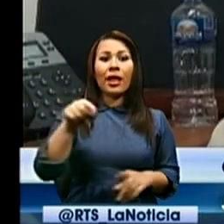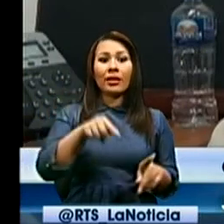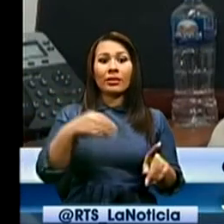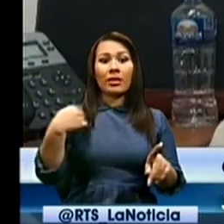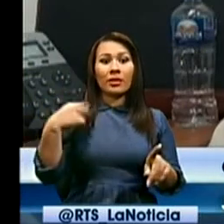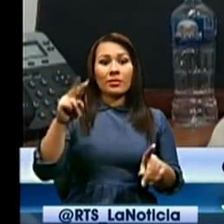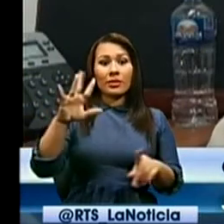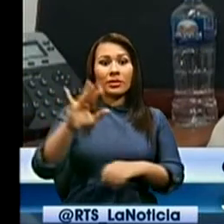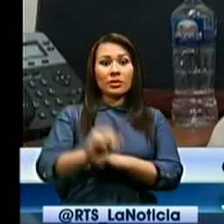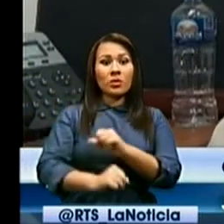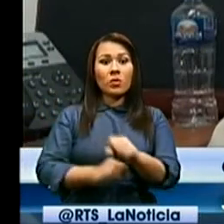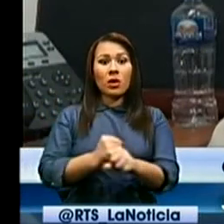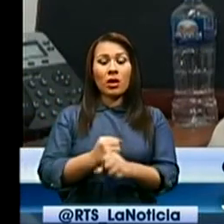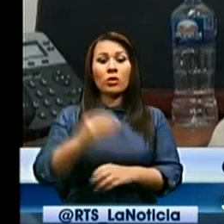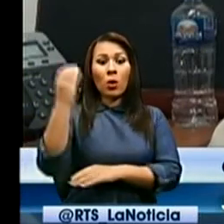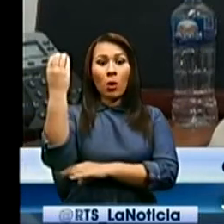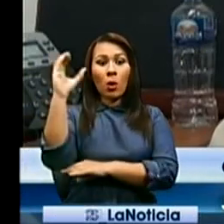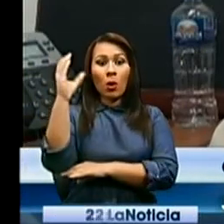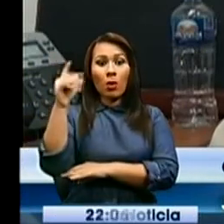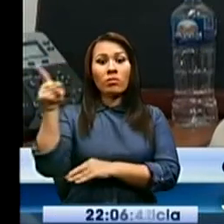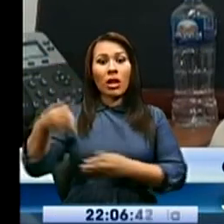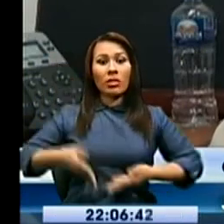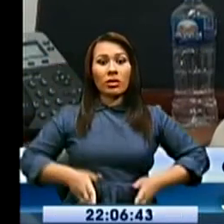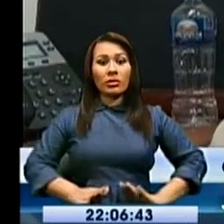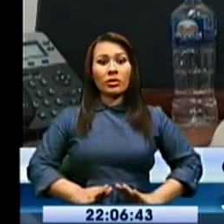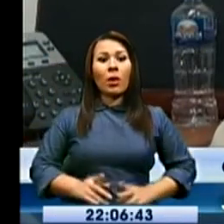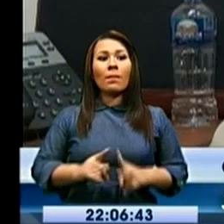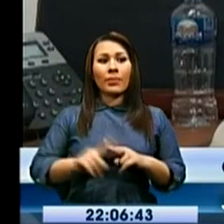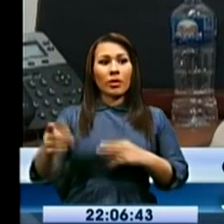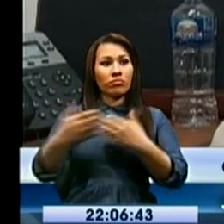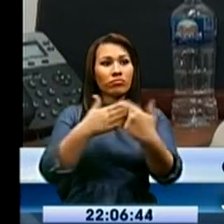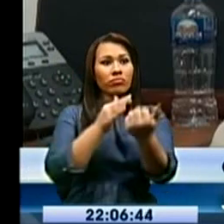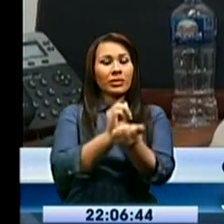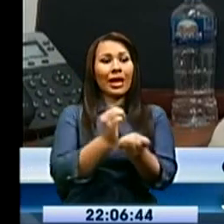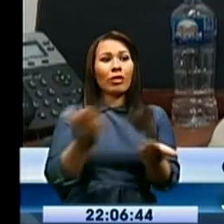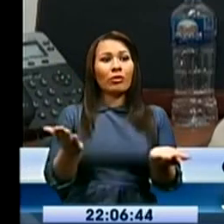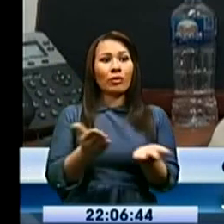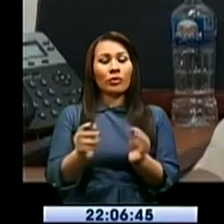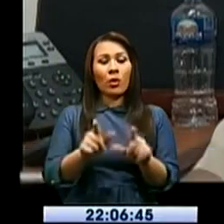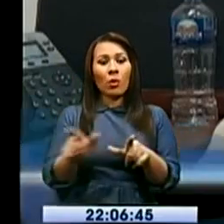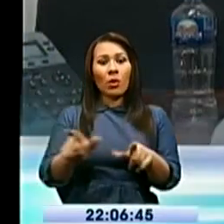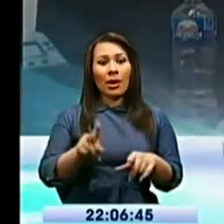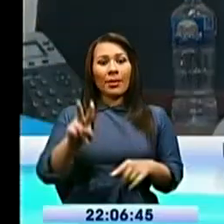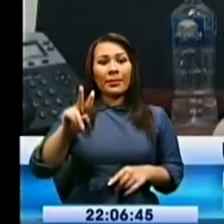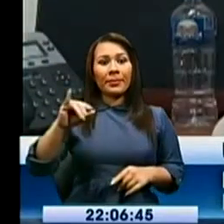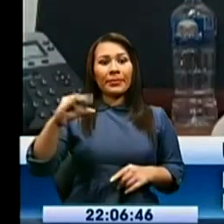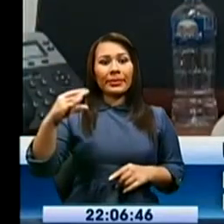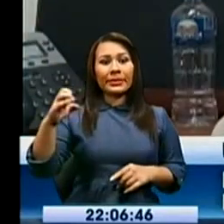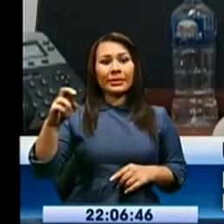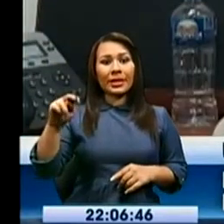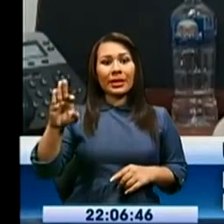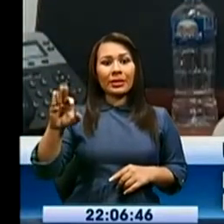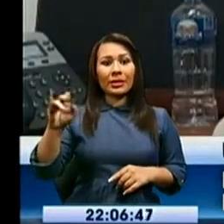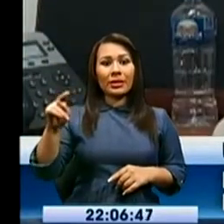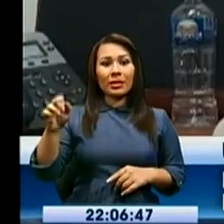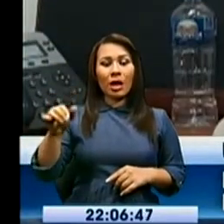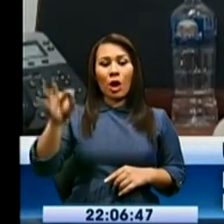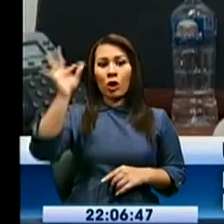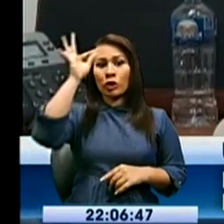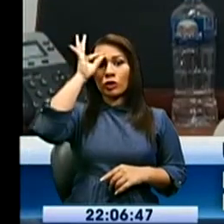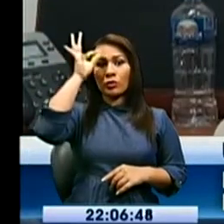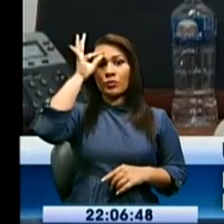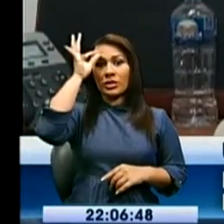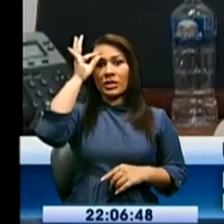edad. La recaptura se realizó en el sector La Vicentina, en el Hospital de